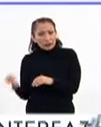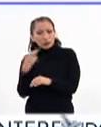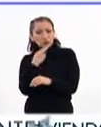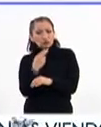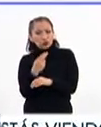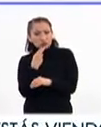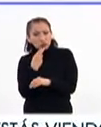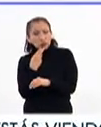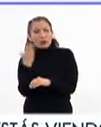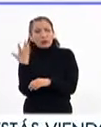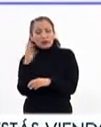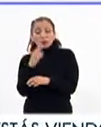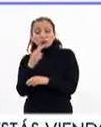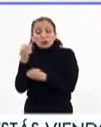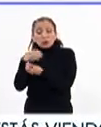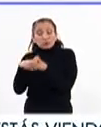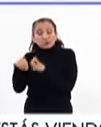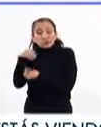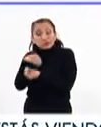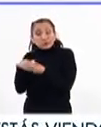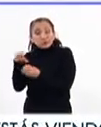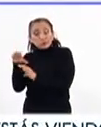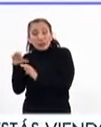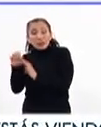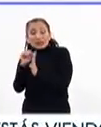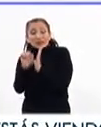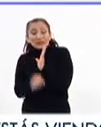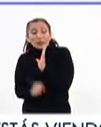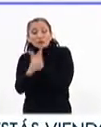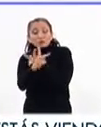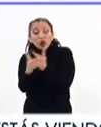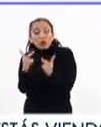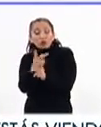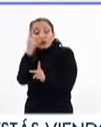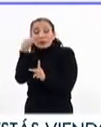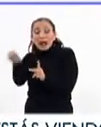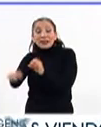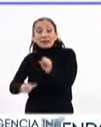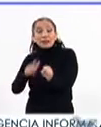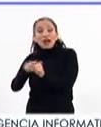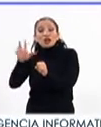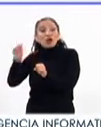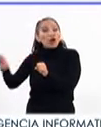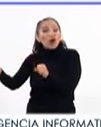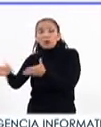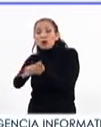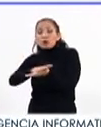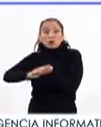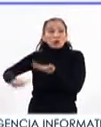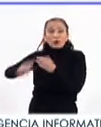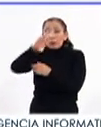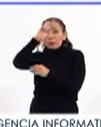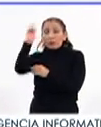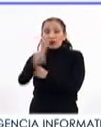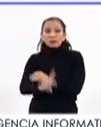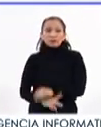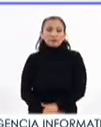manejo sostenible de los sistemas de producción para que estas especies no sean más